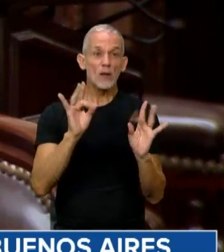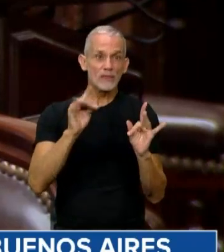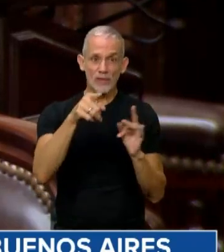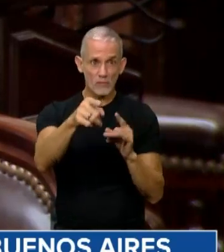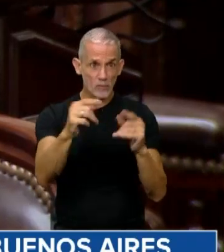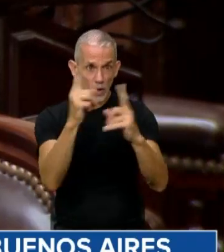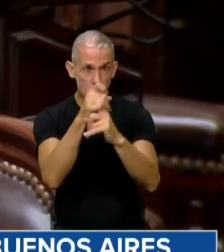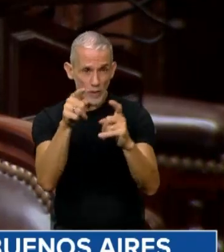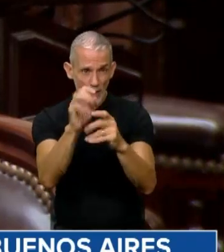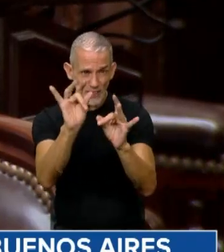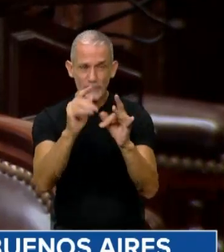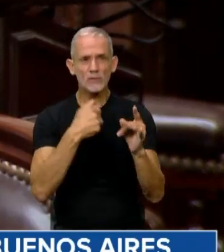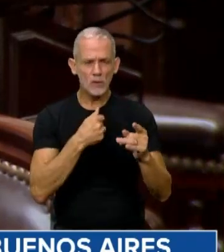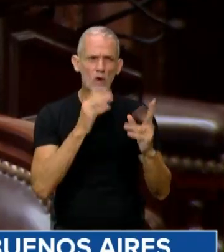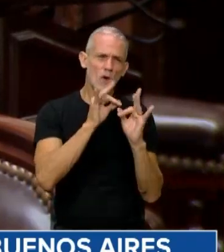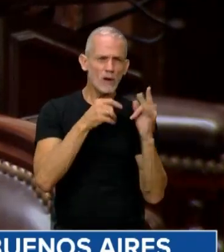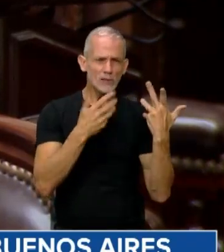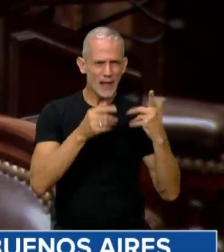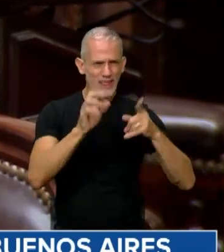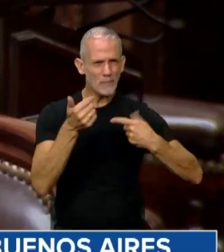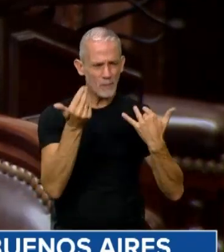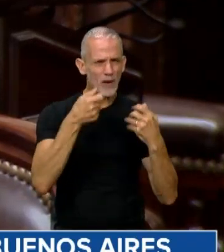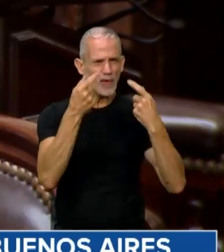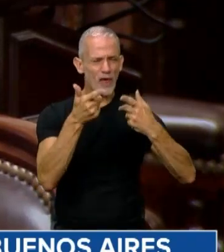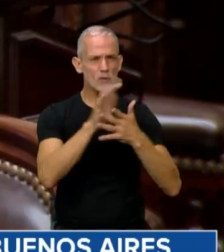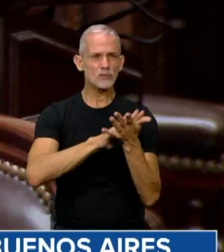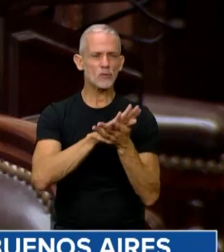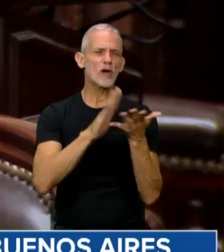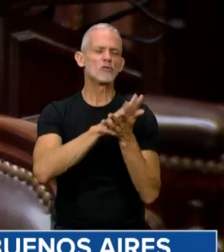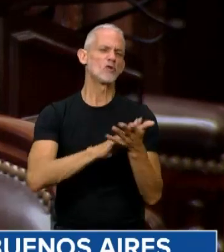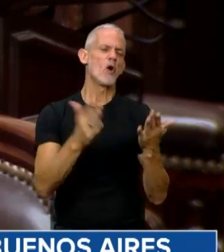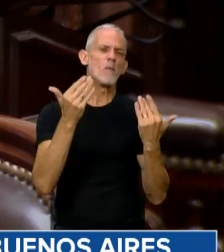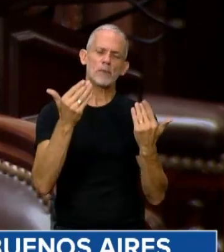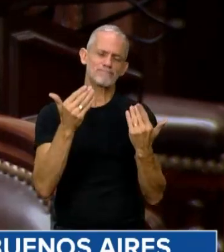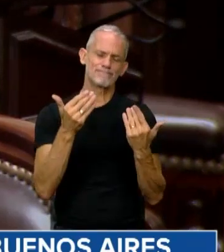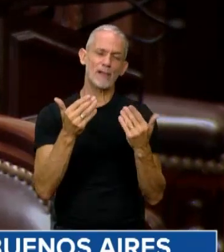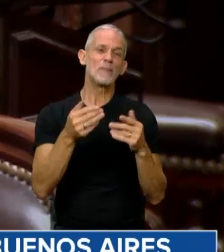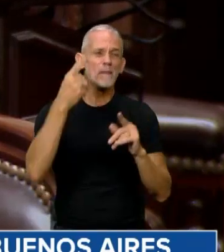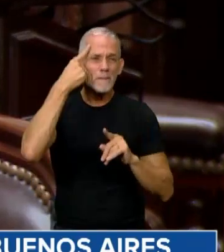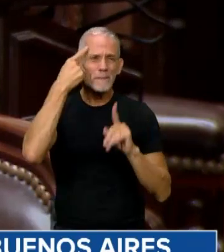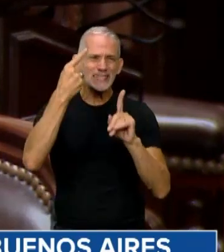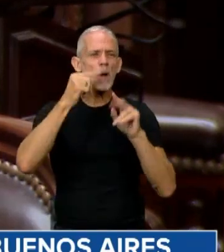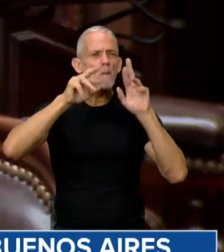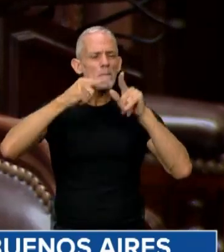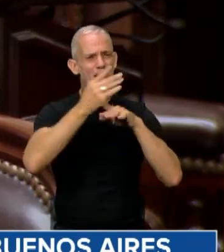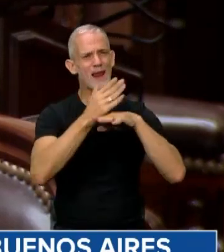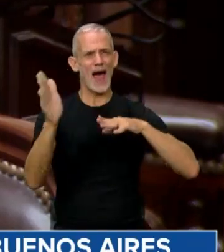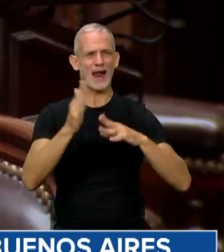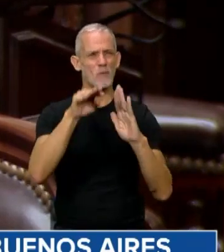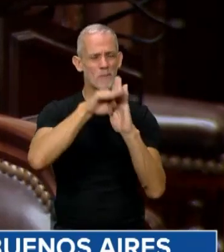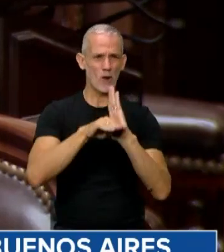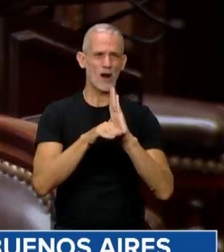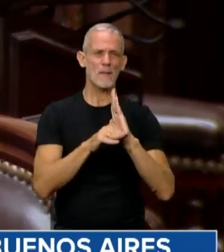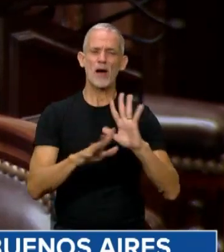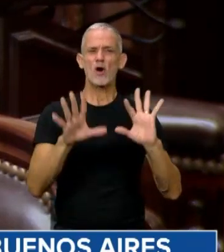complejo es el problema. Y en ese sentido es que no hay solución posible sin pensar en un plan, en un